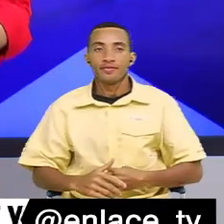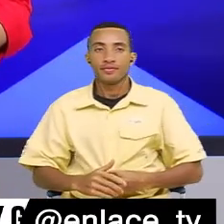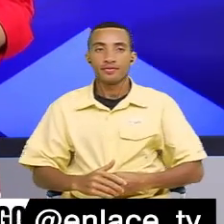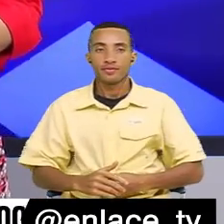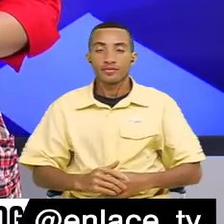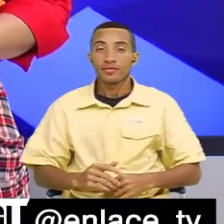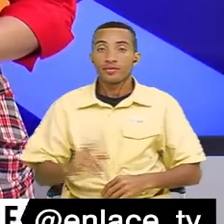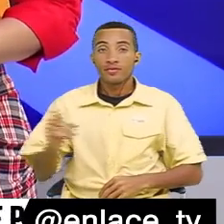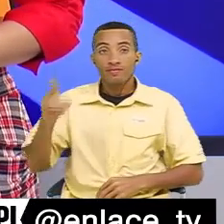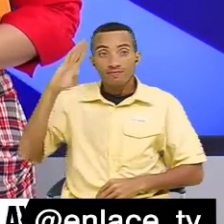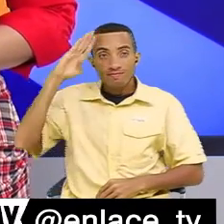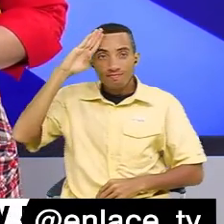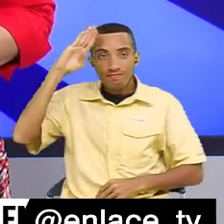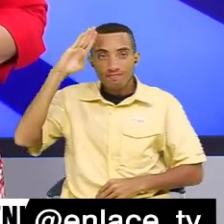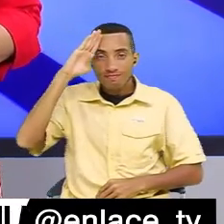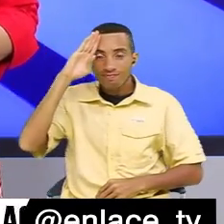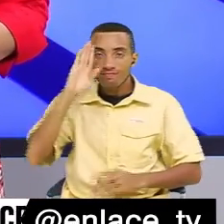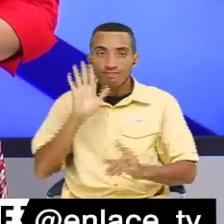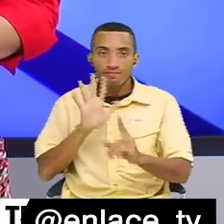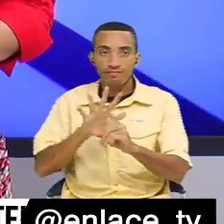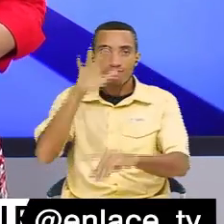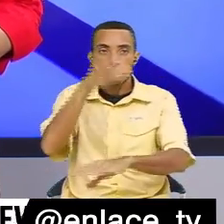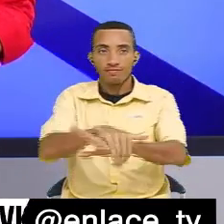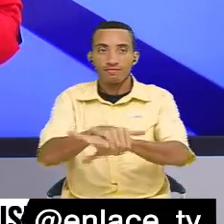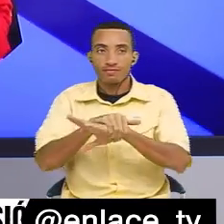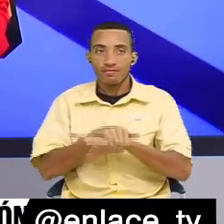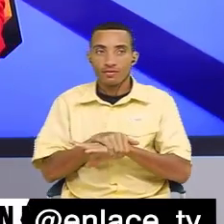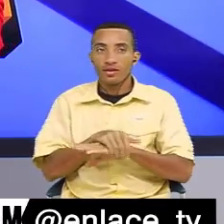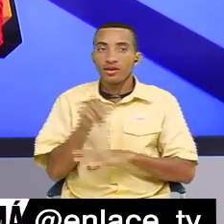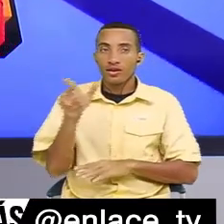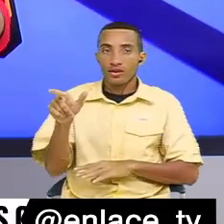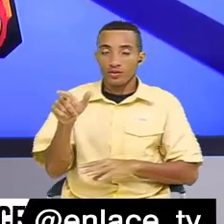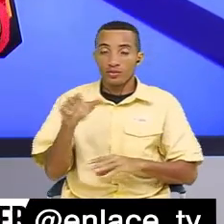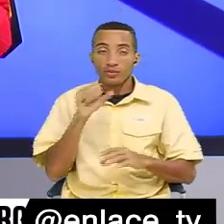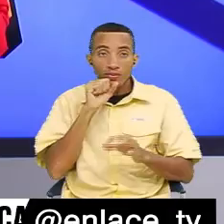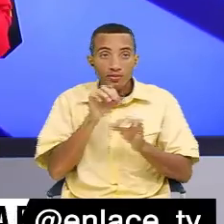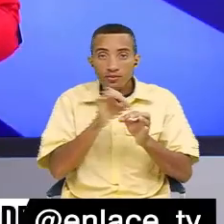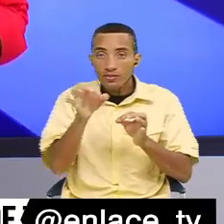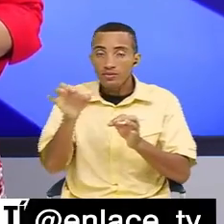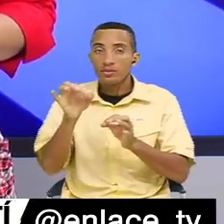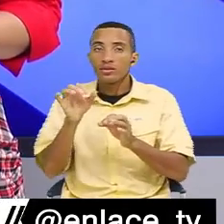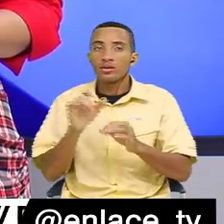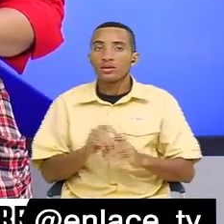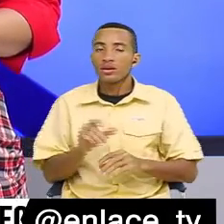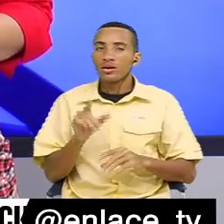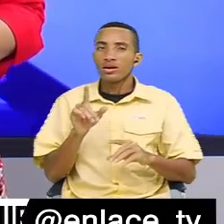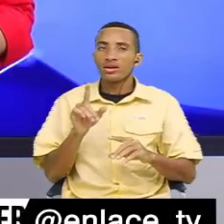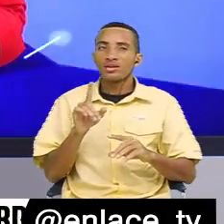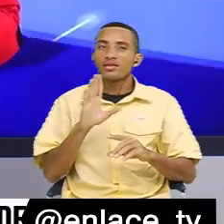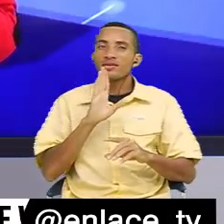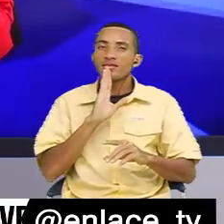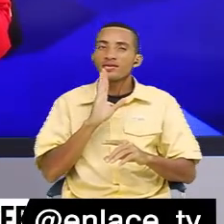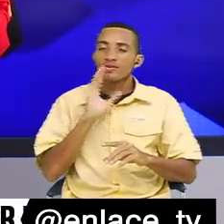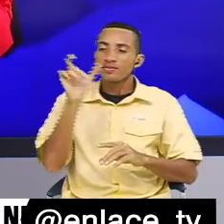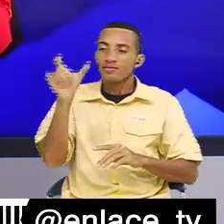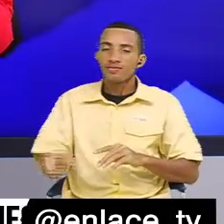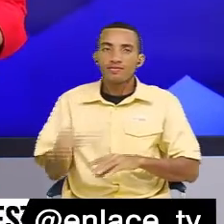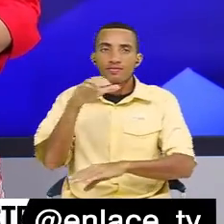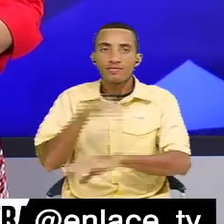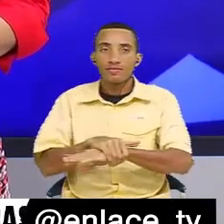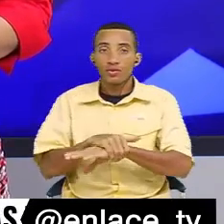La policía reporta la captura del clan Golfo de Magdalena Medio. Entre ellos fueron capturados al parecer también uno de